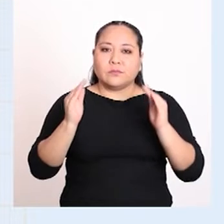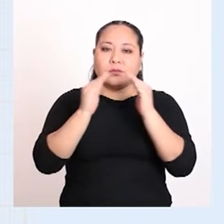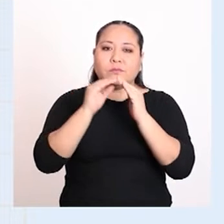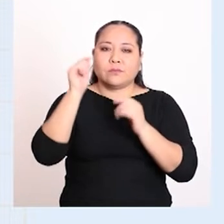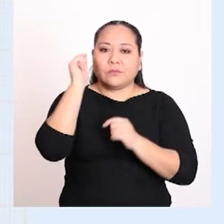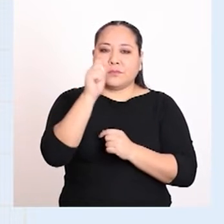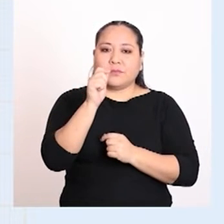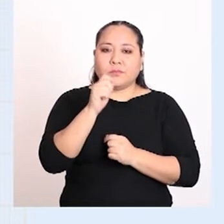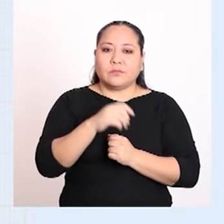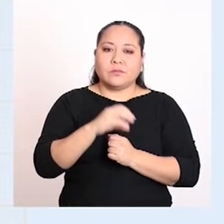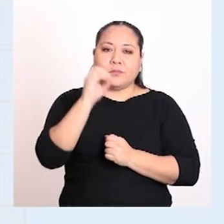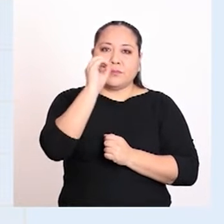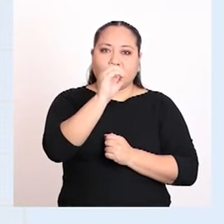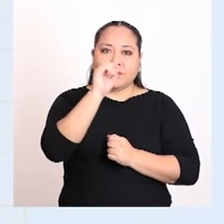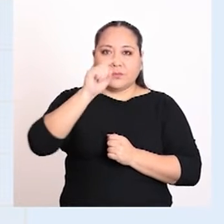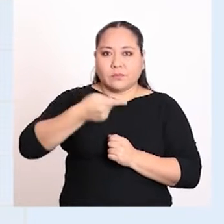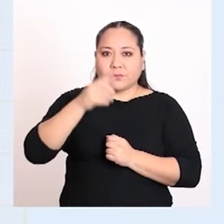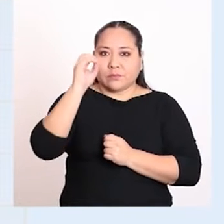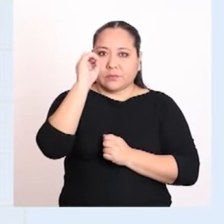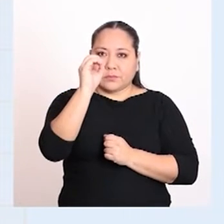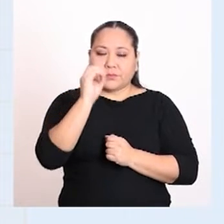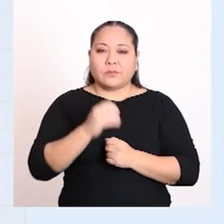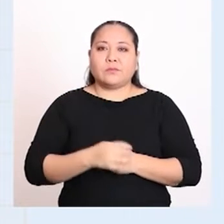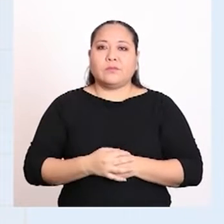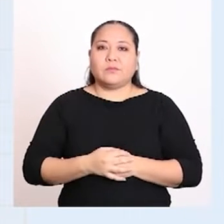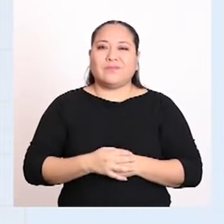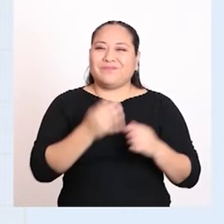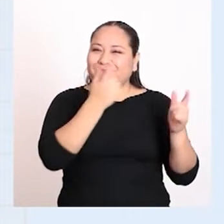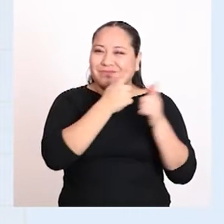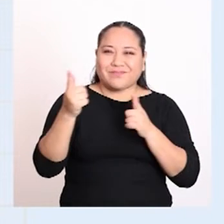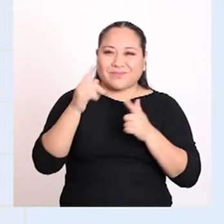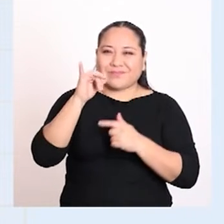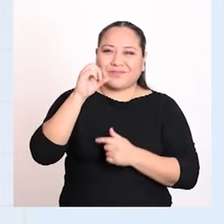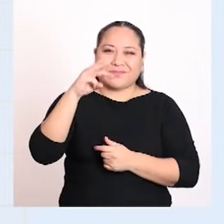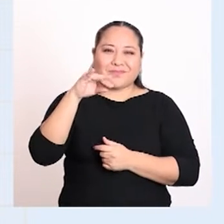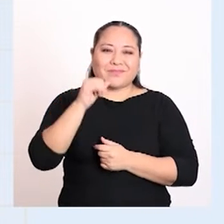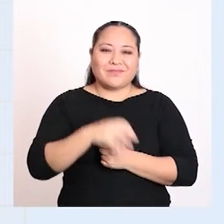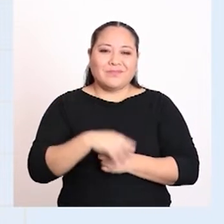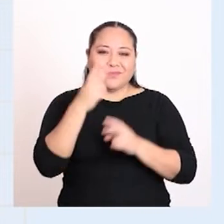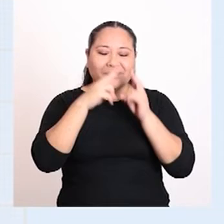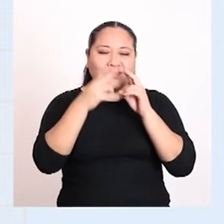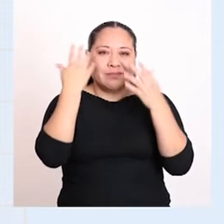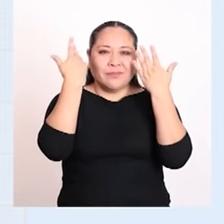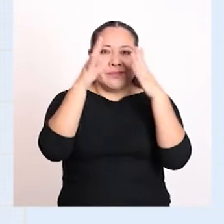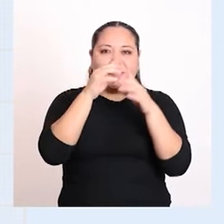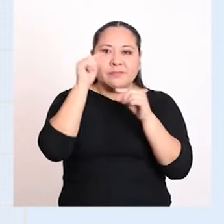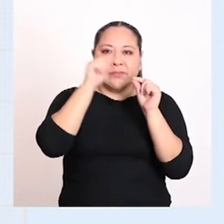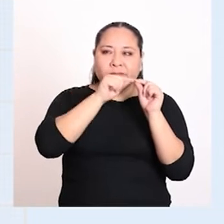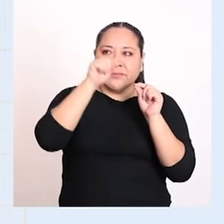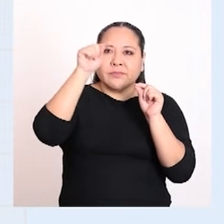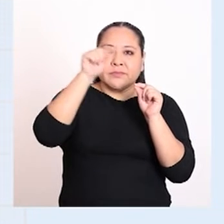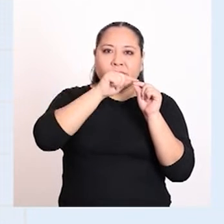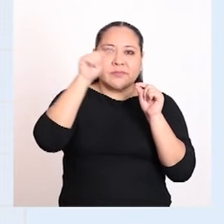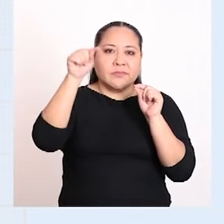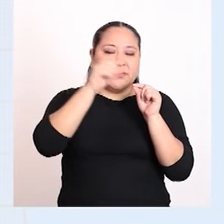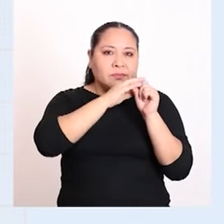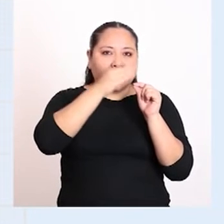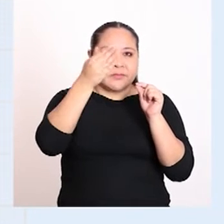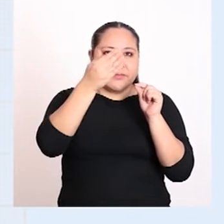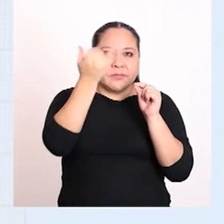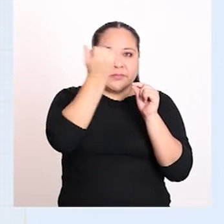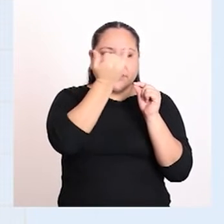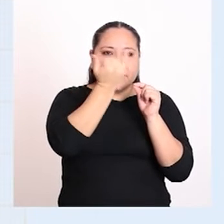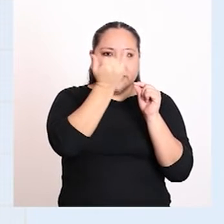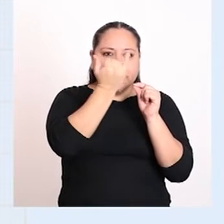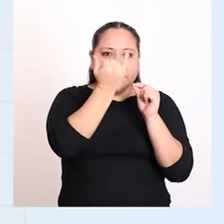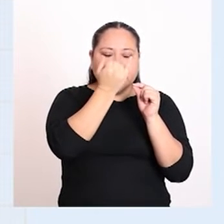el punto 0,0. Listo, Yamile. Veo que ya tenemos dos puntos de nuestra gráfica,